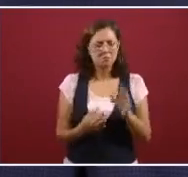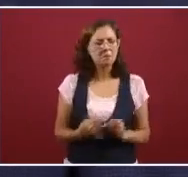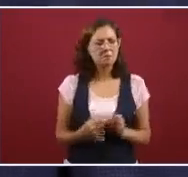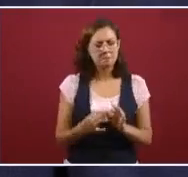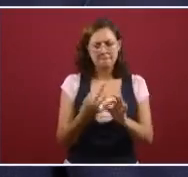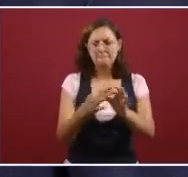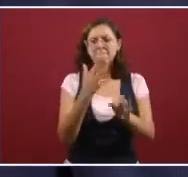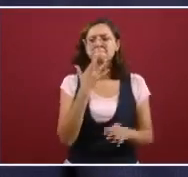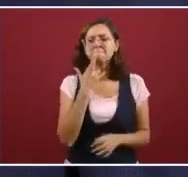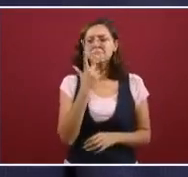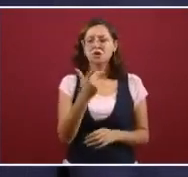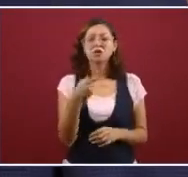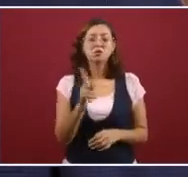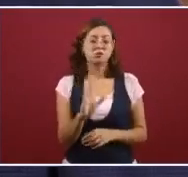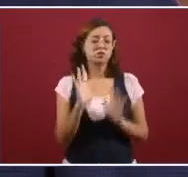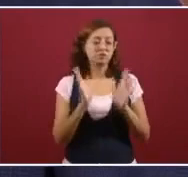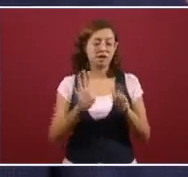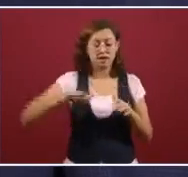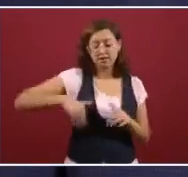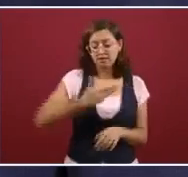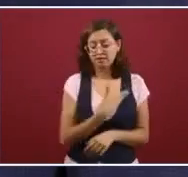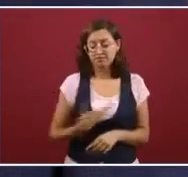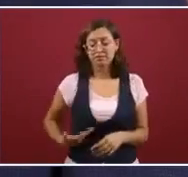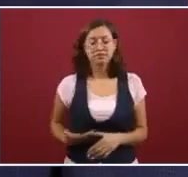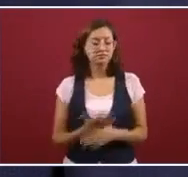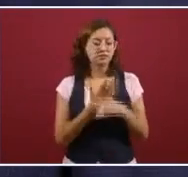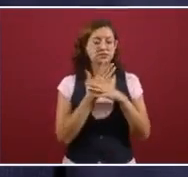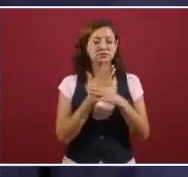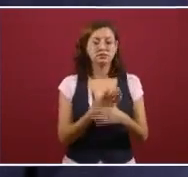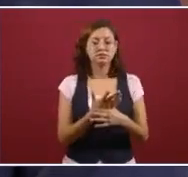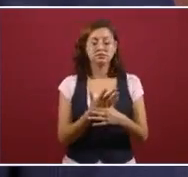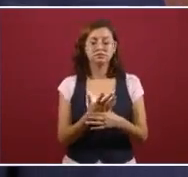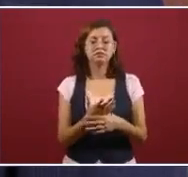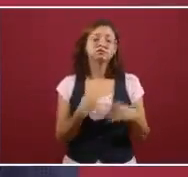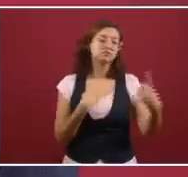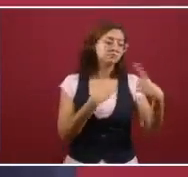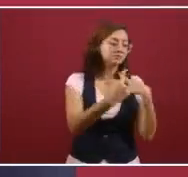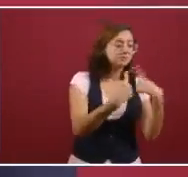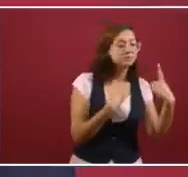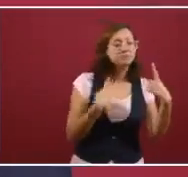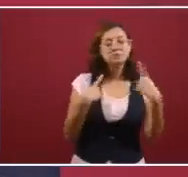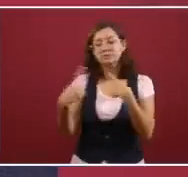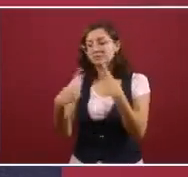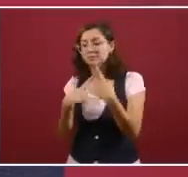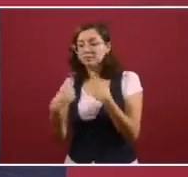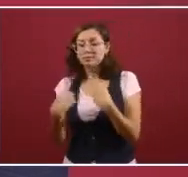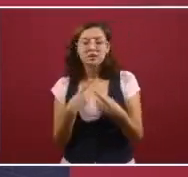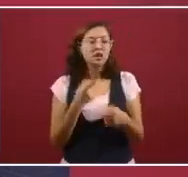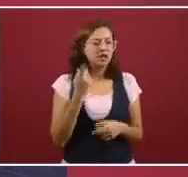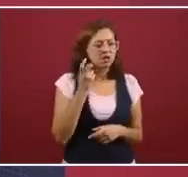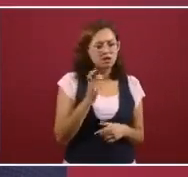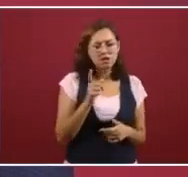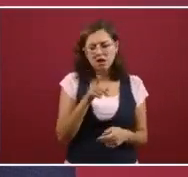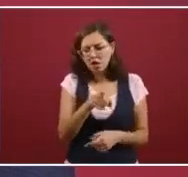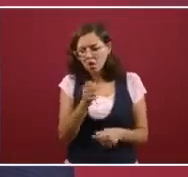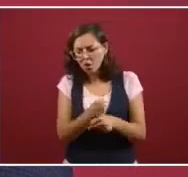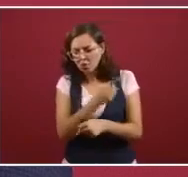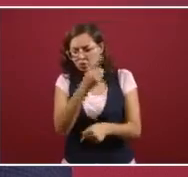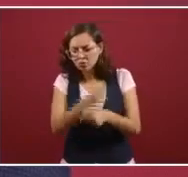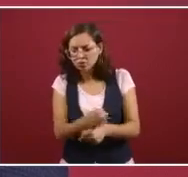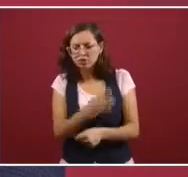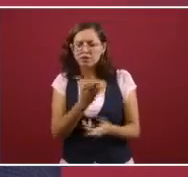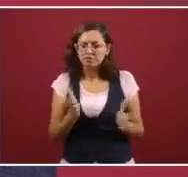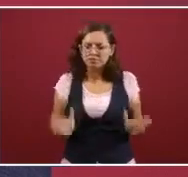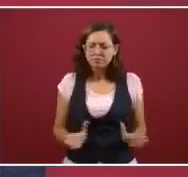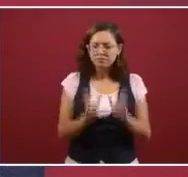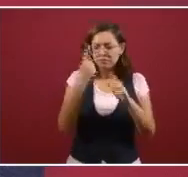a hacer, como lo dijo bien el presidente de la República, a partir de dialogar y de encontrar dónde están esos espacios para generarle valor al